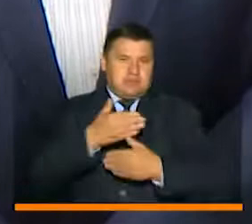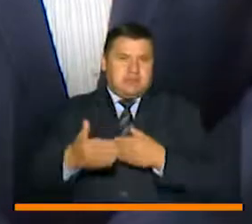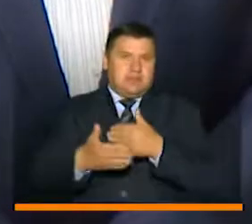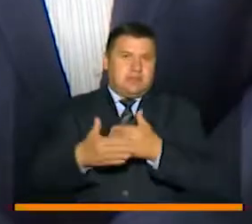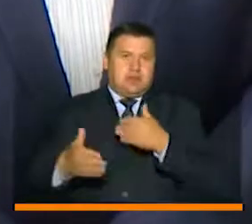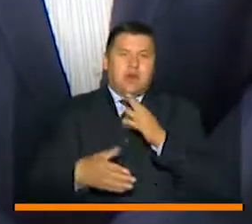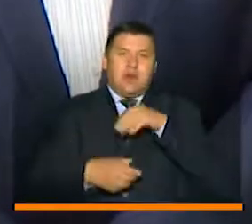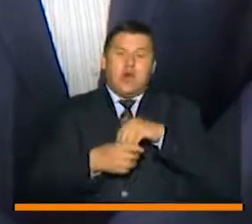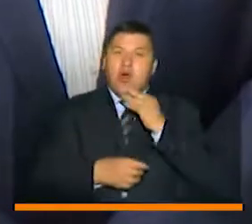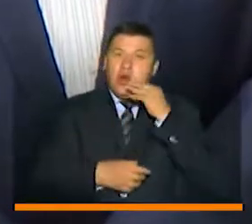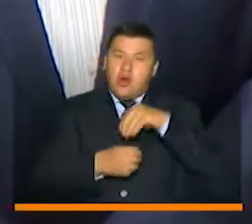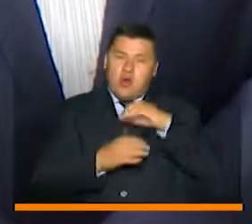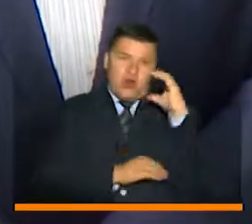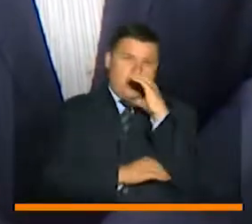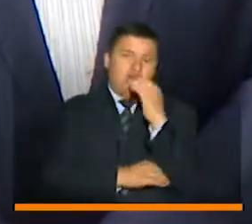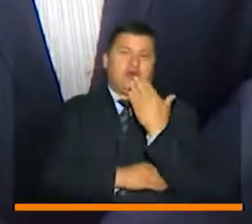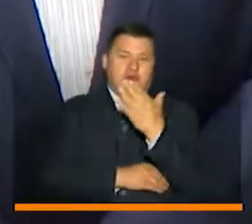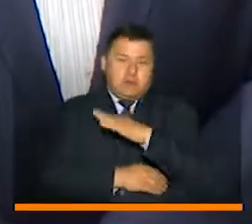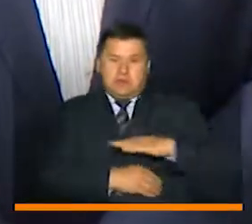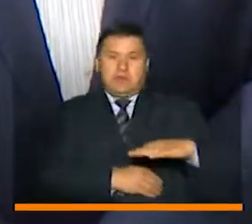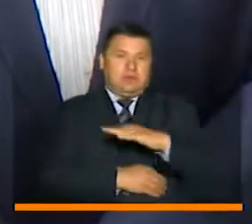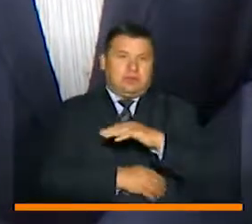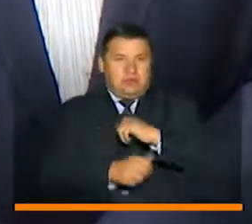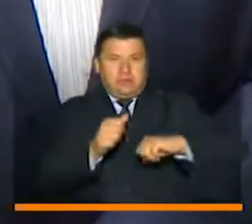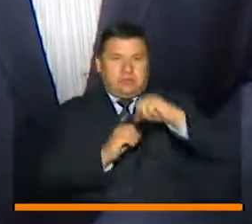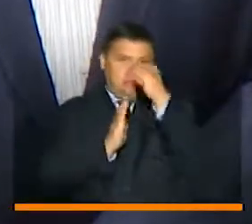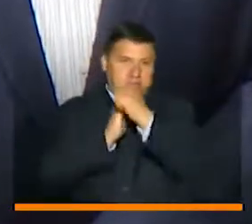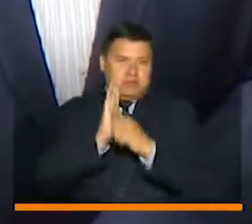a los hogares colombianos y que les permitirían